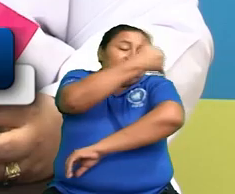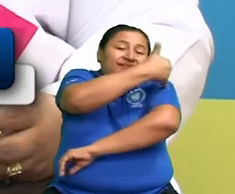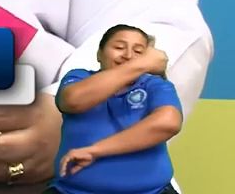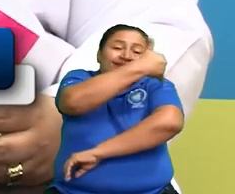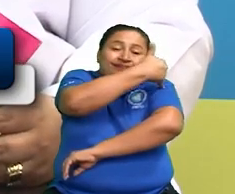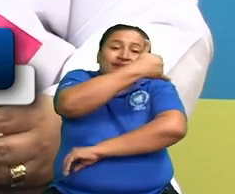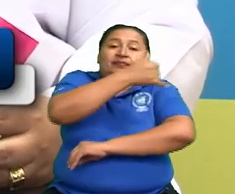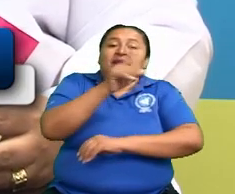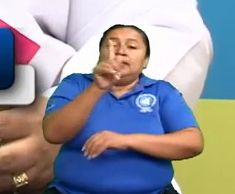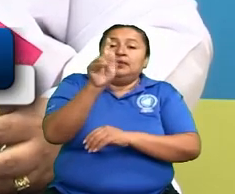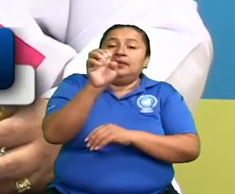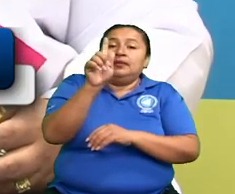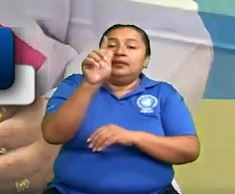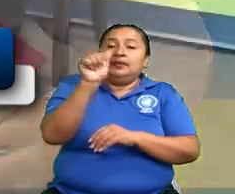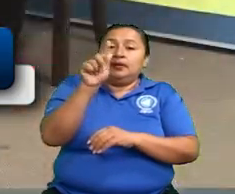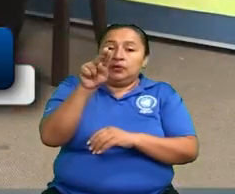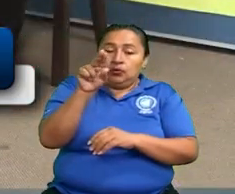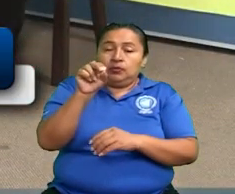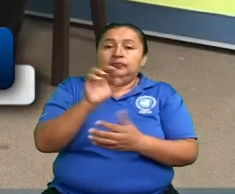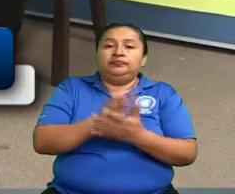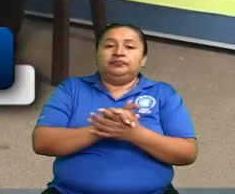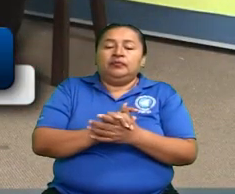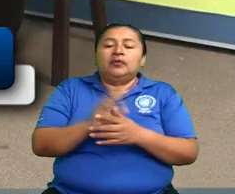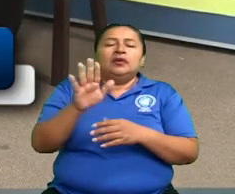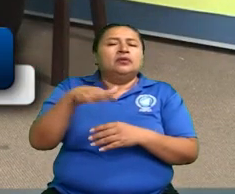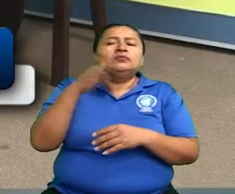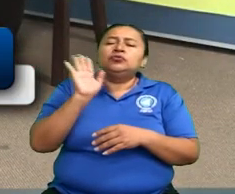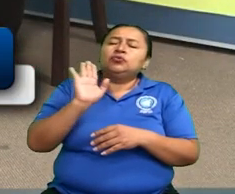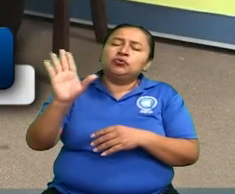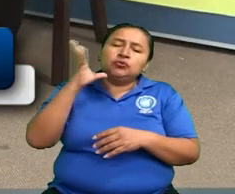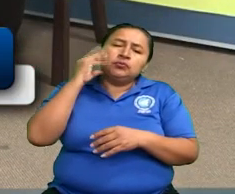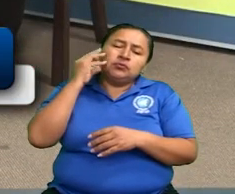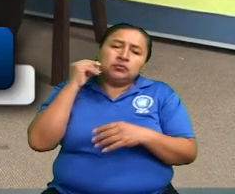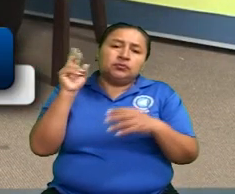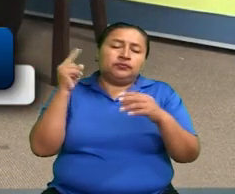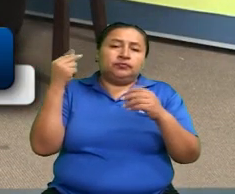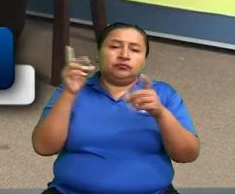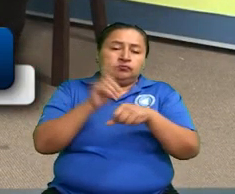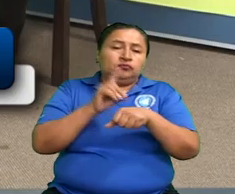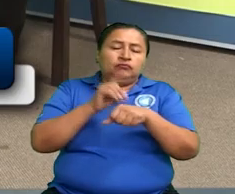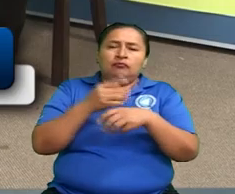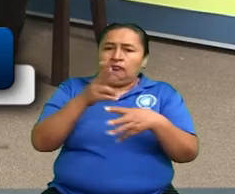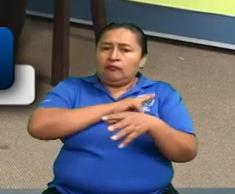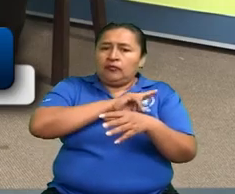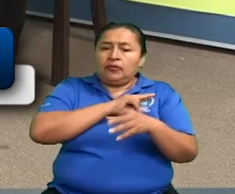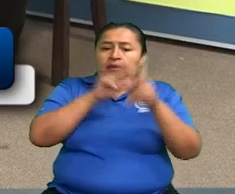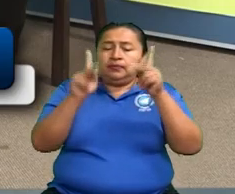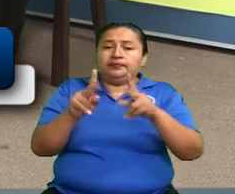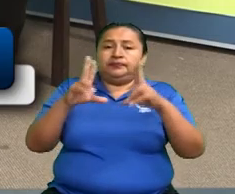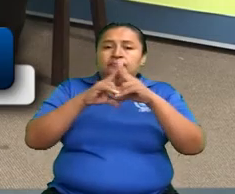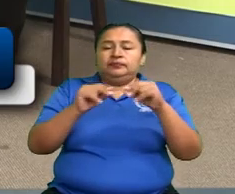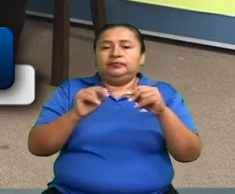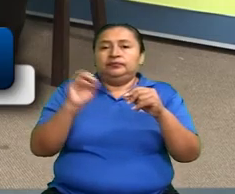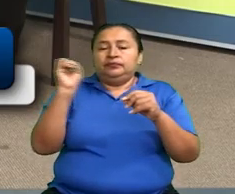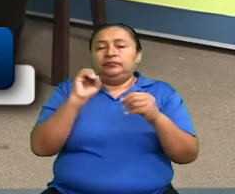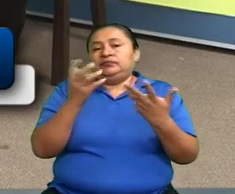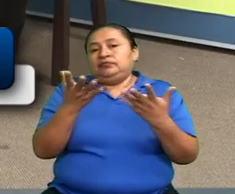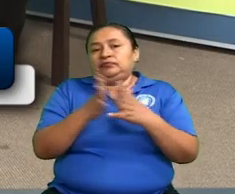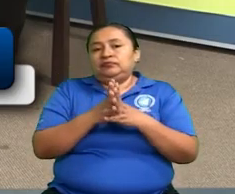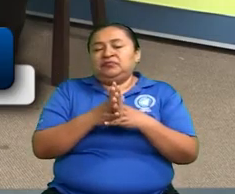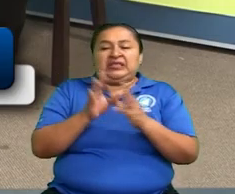Ya. Dentro de su experiencia, doctora, en este campo del esquema de vacunación, ¿ha encontrado nicaragüenses o personas que